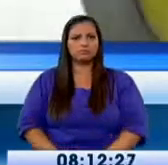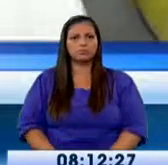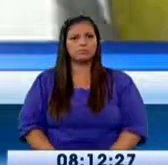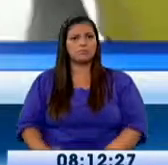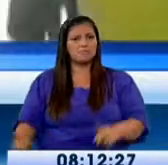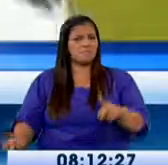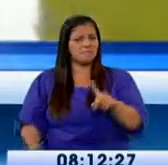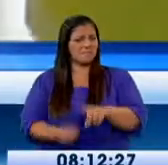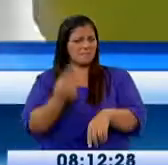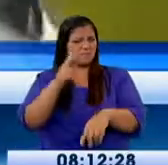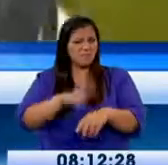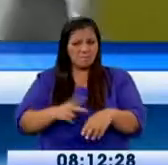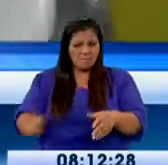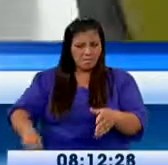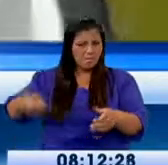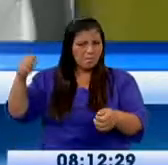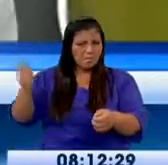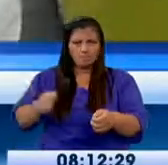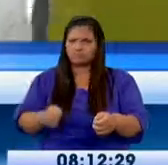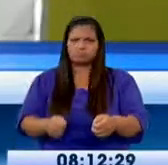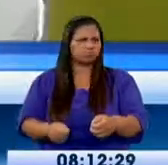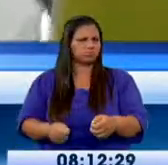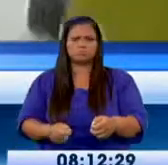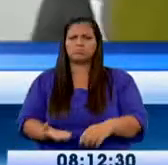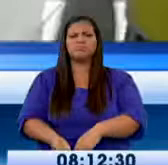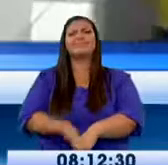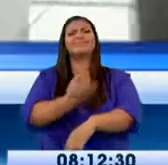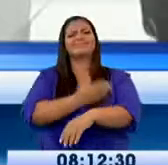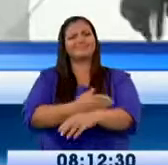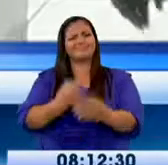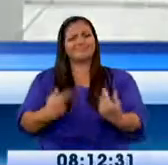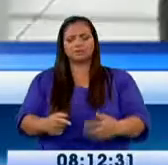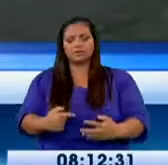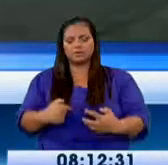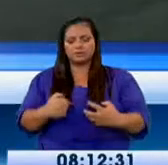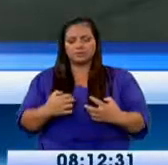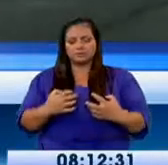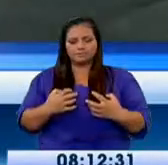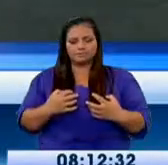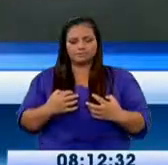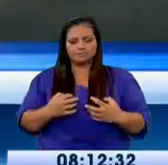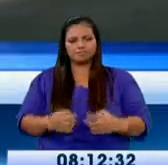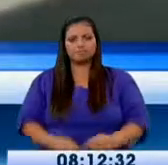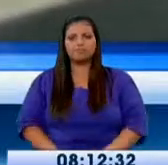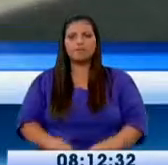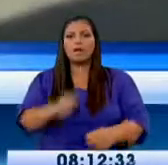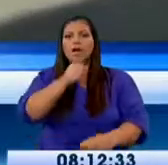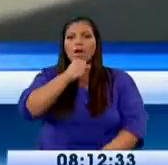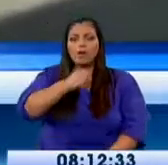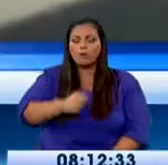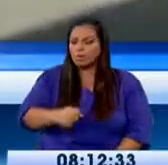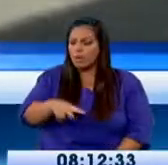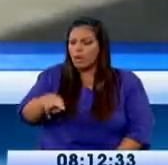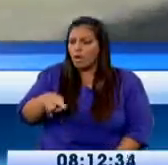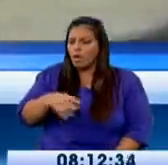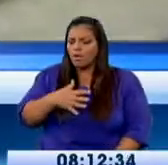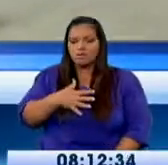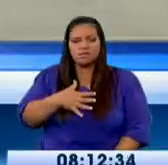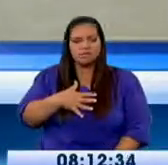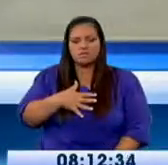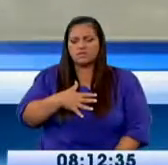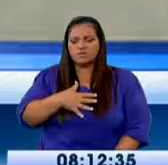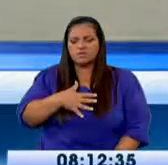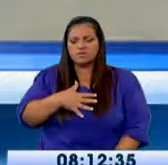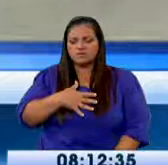ha pegado peor. Entonces yo, la verdad, indignado, salí como loco a buscar auxilio, que sea con la